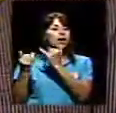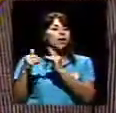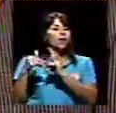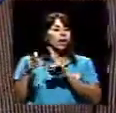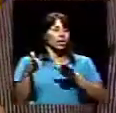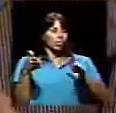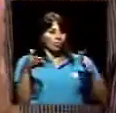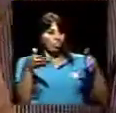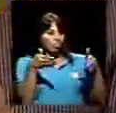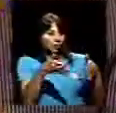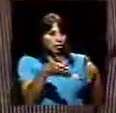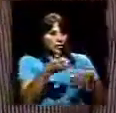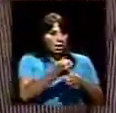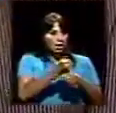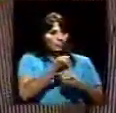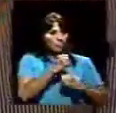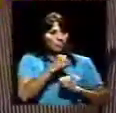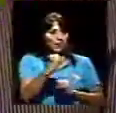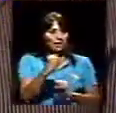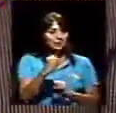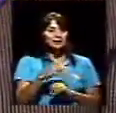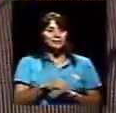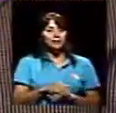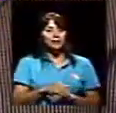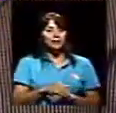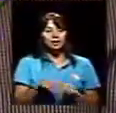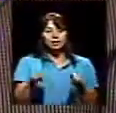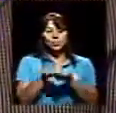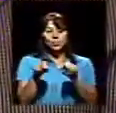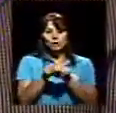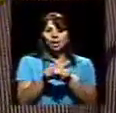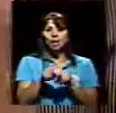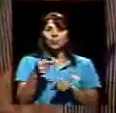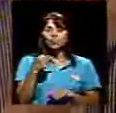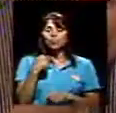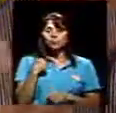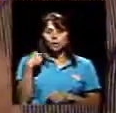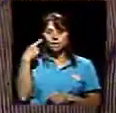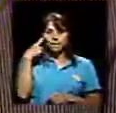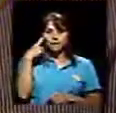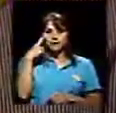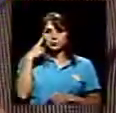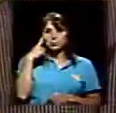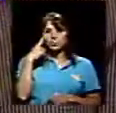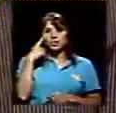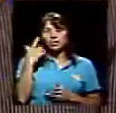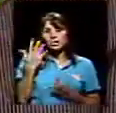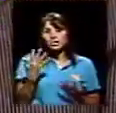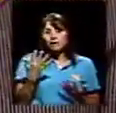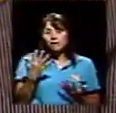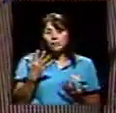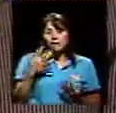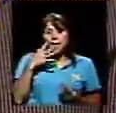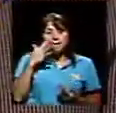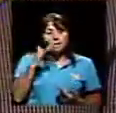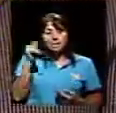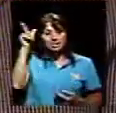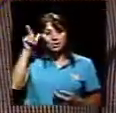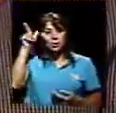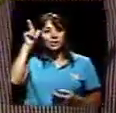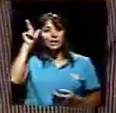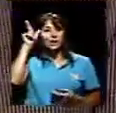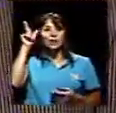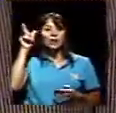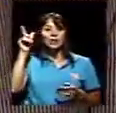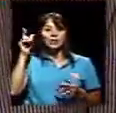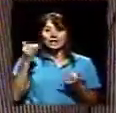de la Asamblea. Por otro lado, yo tengo la sensación de que, como parece obvio que la credibilidad de la